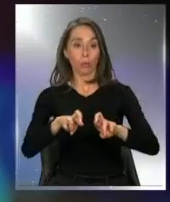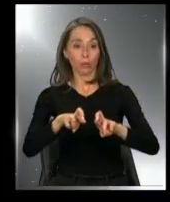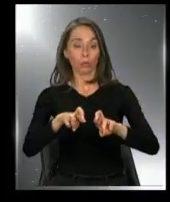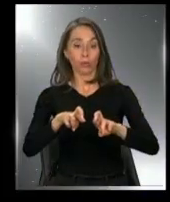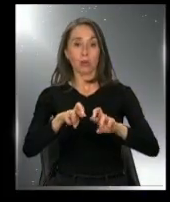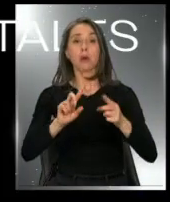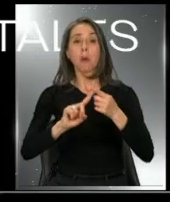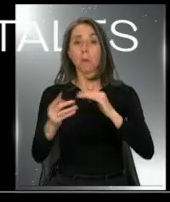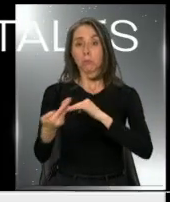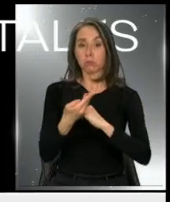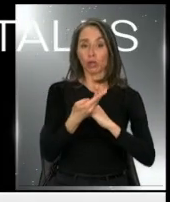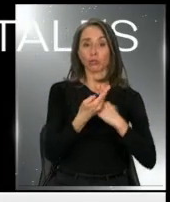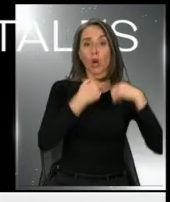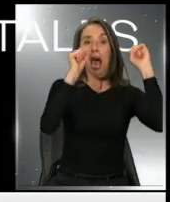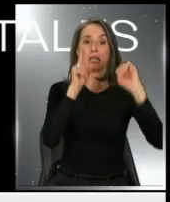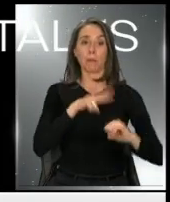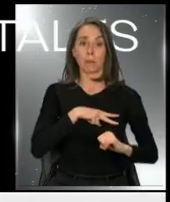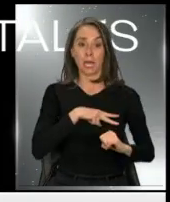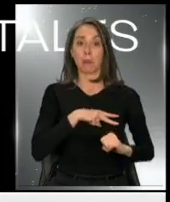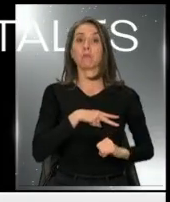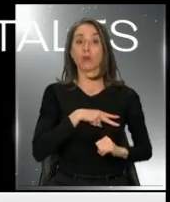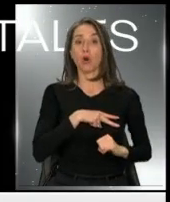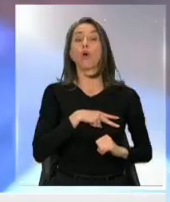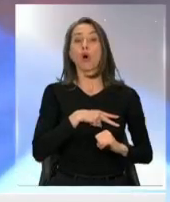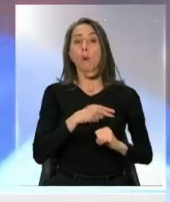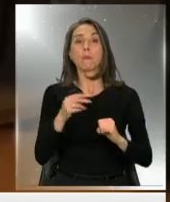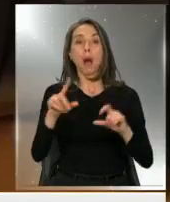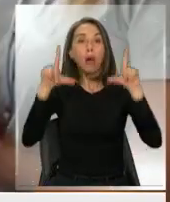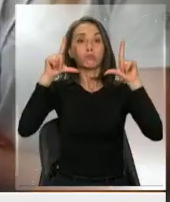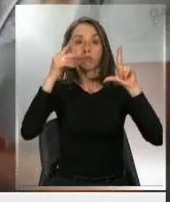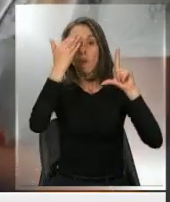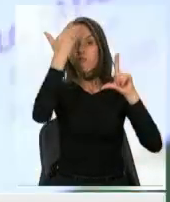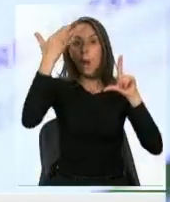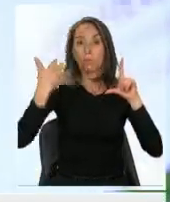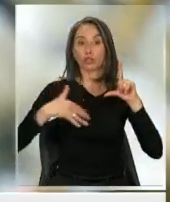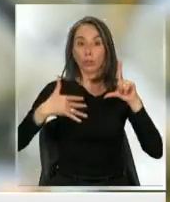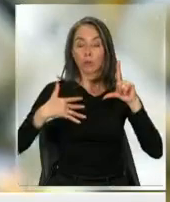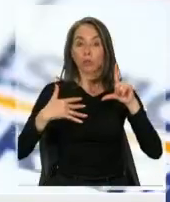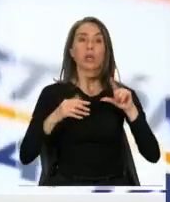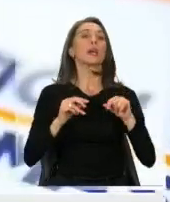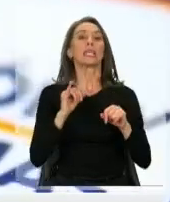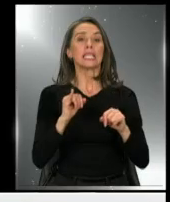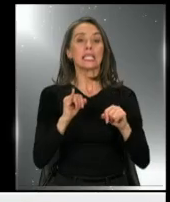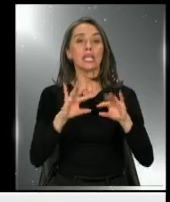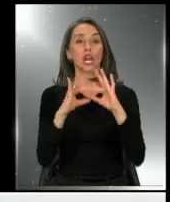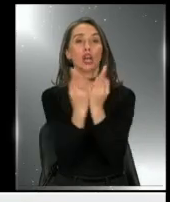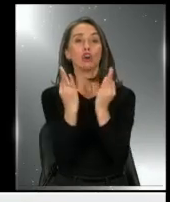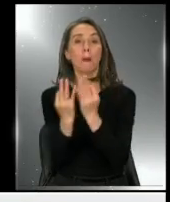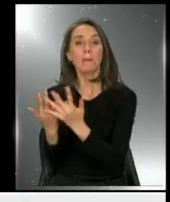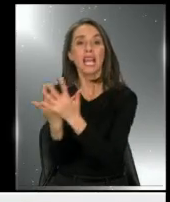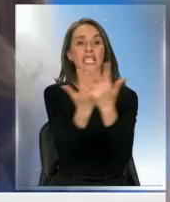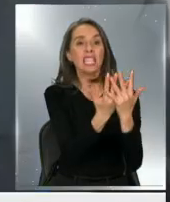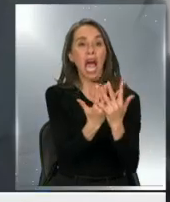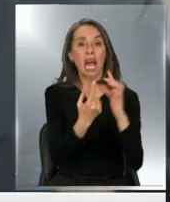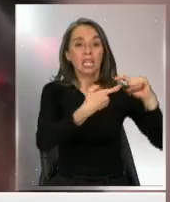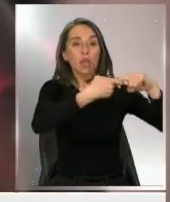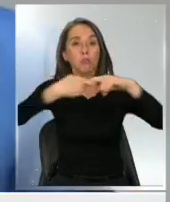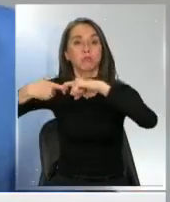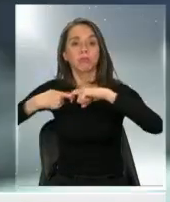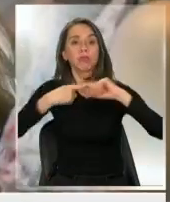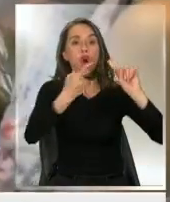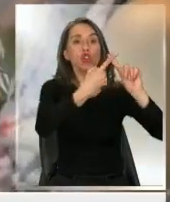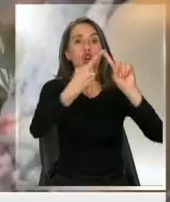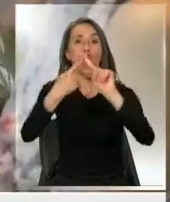de postular un premio muy importante en términos de reputación, sino además de acceder a una completa red de contactos